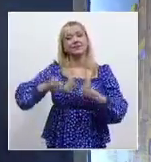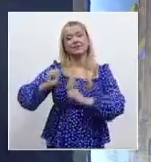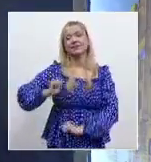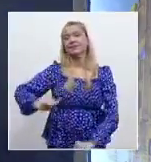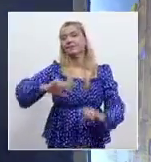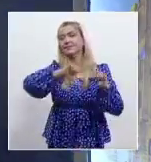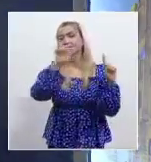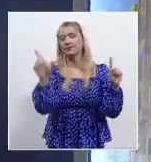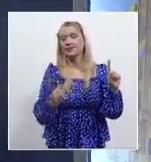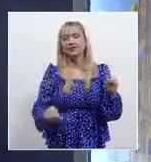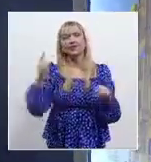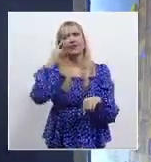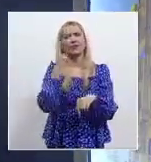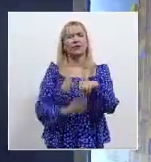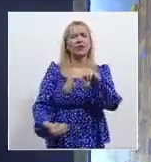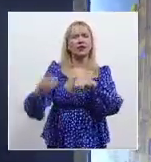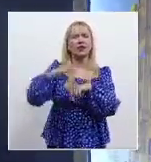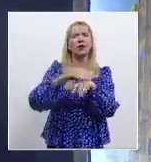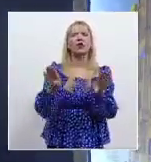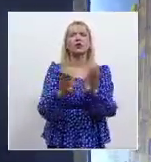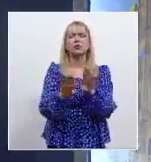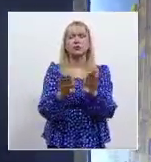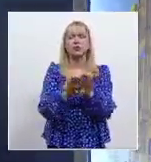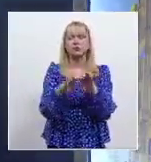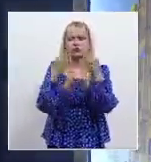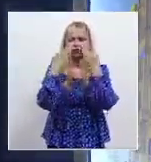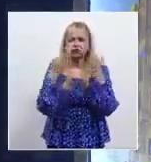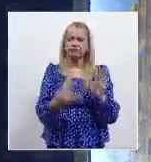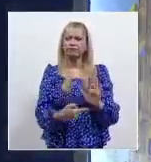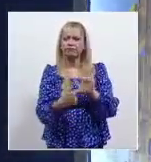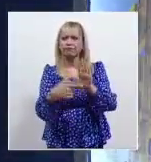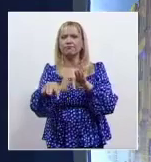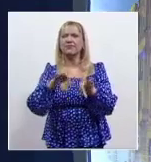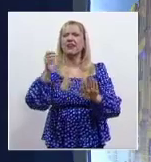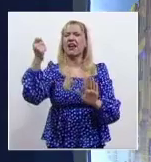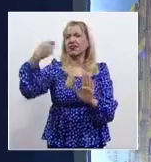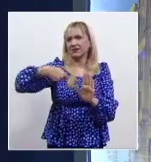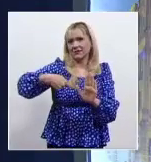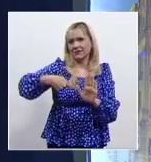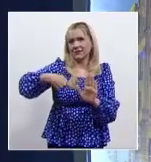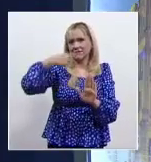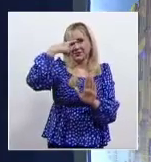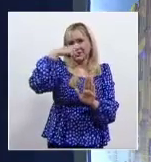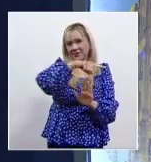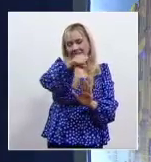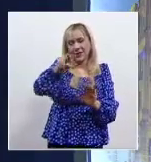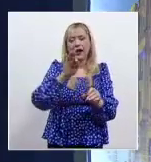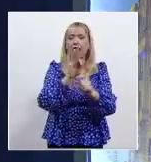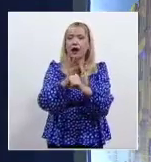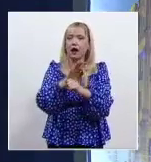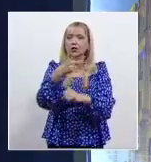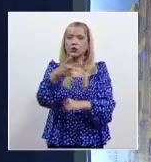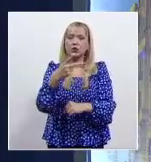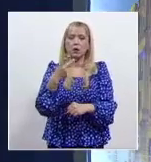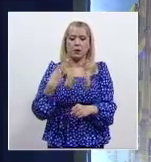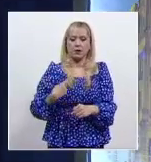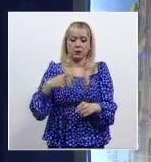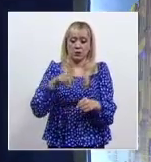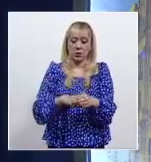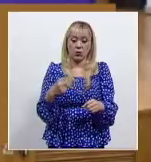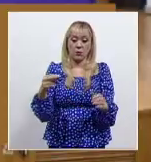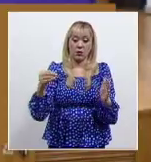de la Federación ha implementado acciones para transparentar su actuar y a su vez garantizar la protección de datos personales en sus